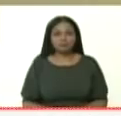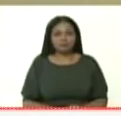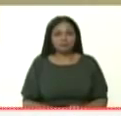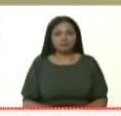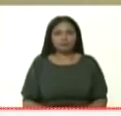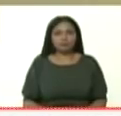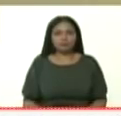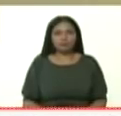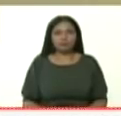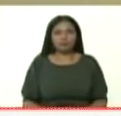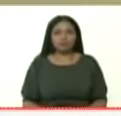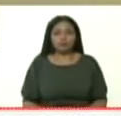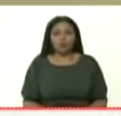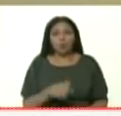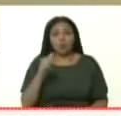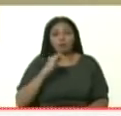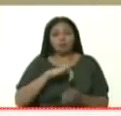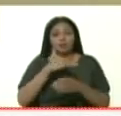Se planificó